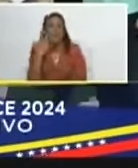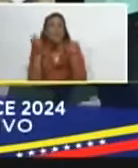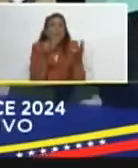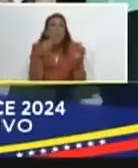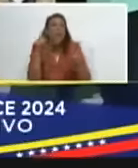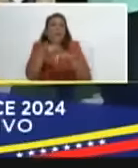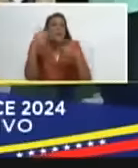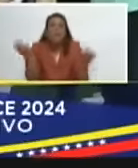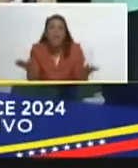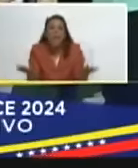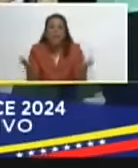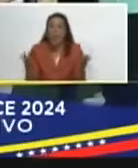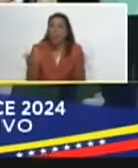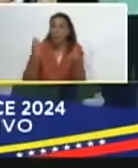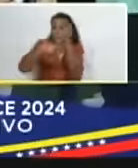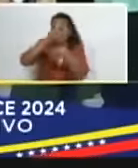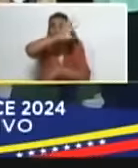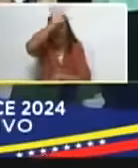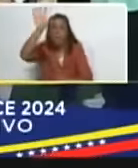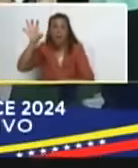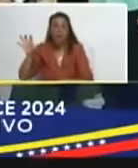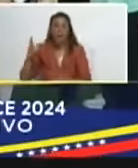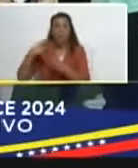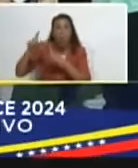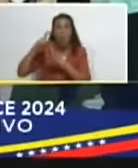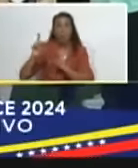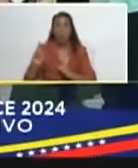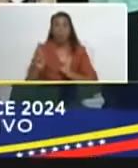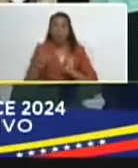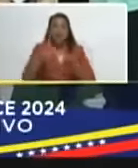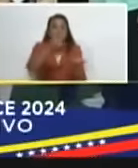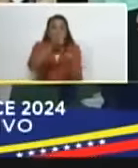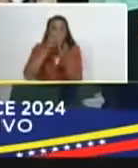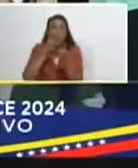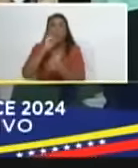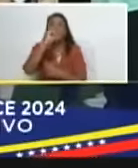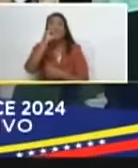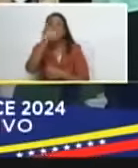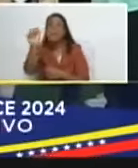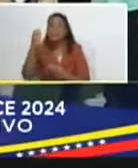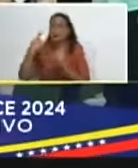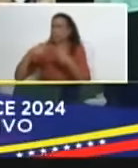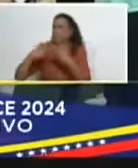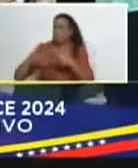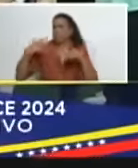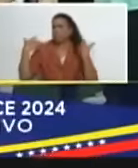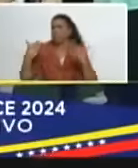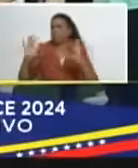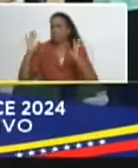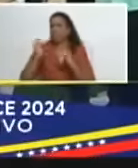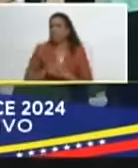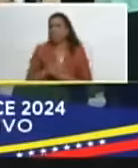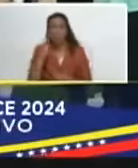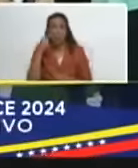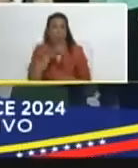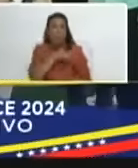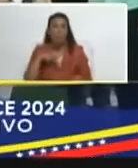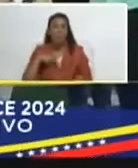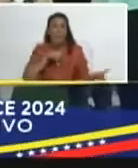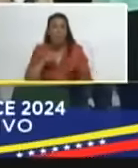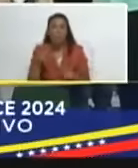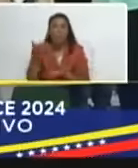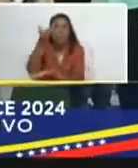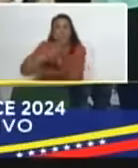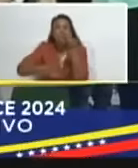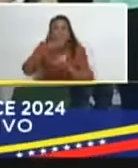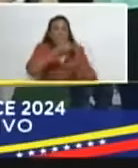de qué? Bueno, de las ventas en el exterior, a través de los impuestos, etcétera, etcétera. Y vayamos nosotros